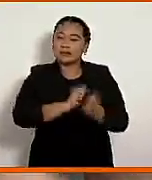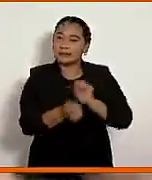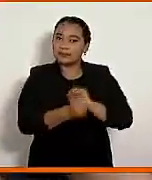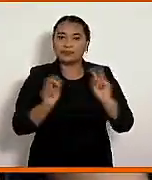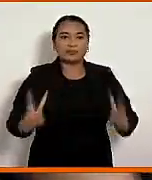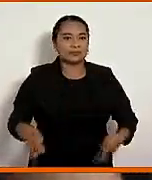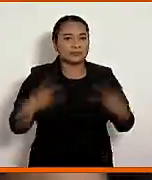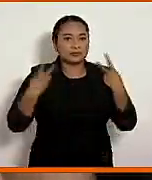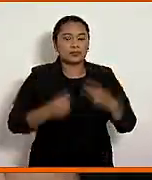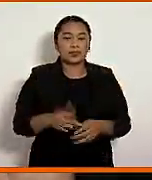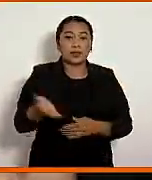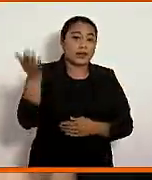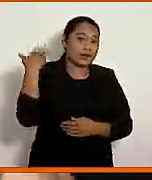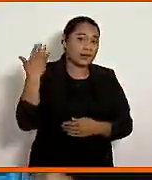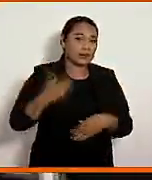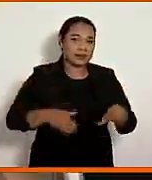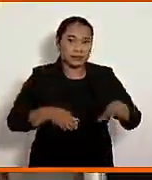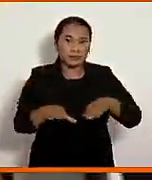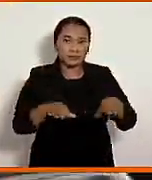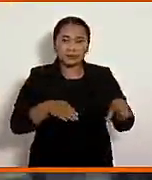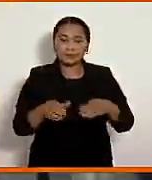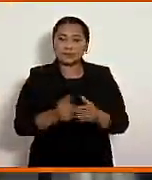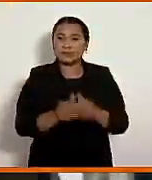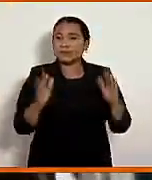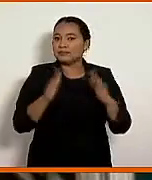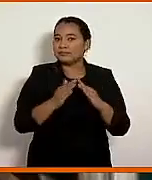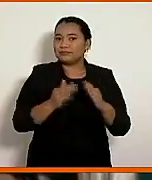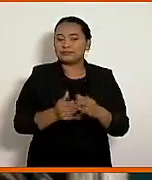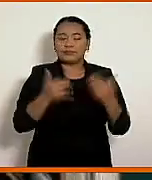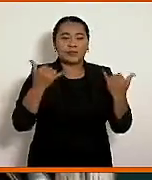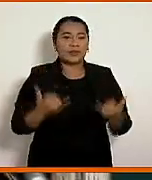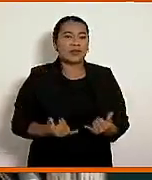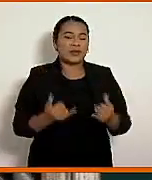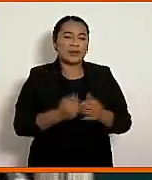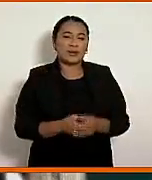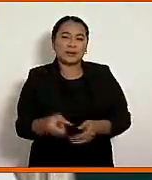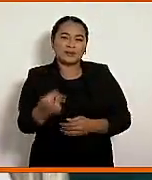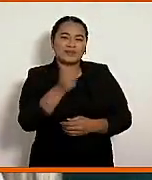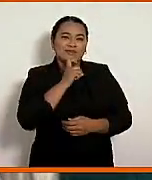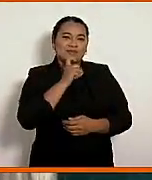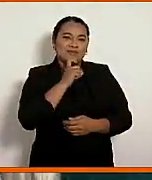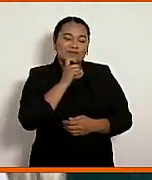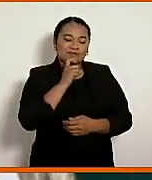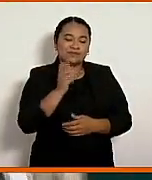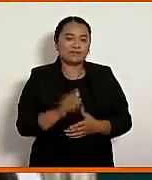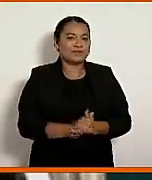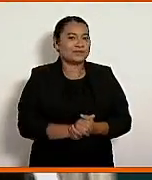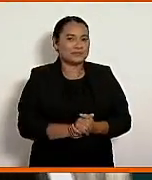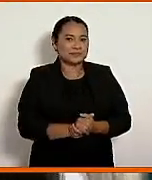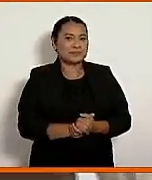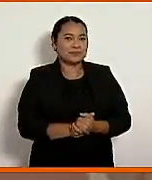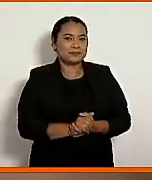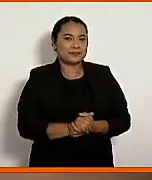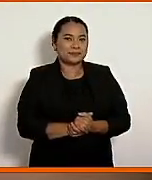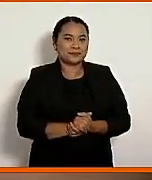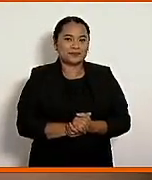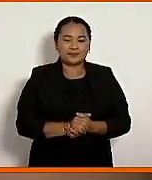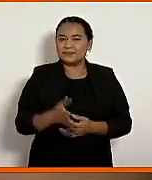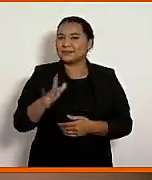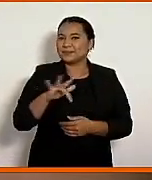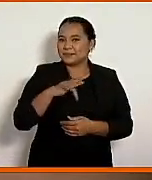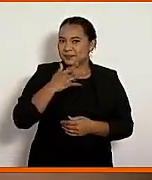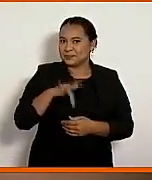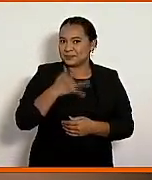del hogar que antes hacía diligentemente, ahora se hacen en la medida de sus posibilidades. Yo me siento feliz